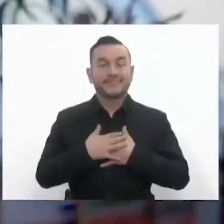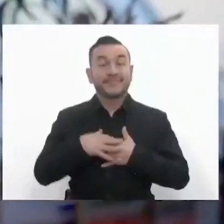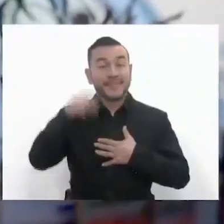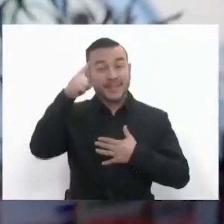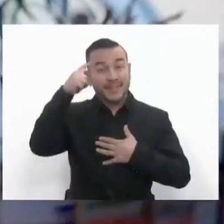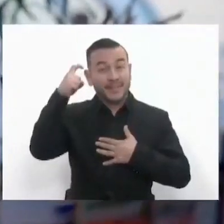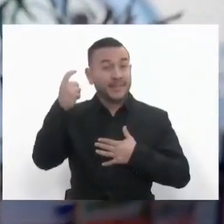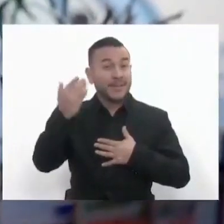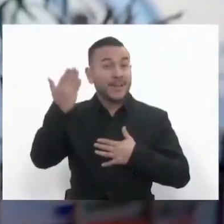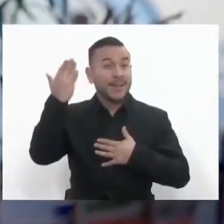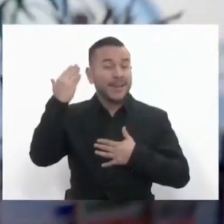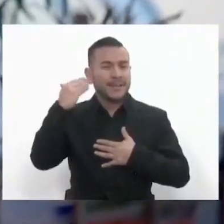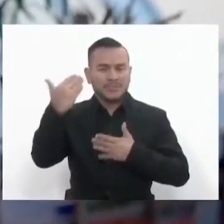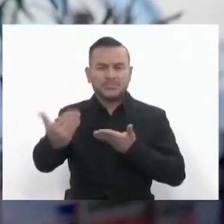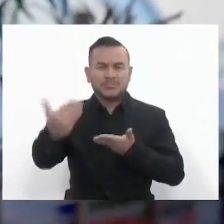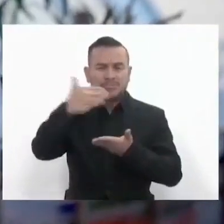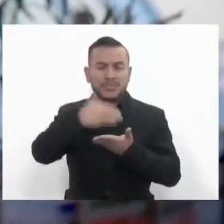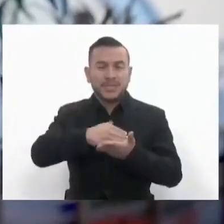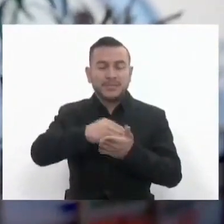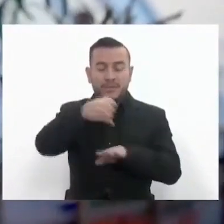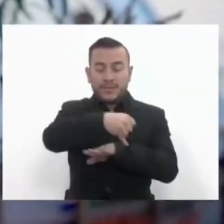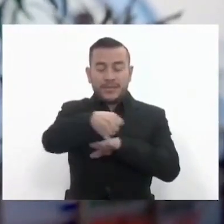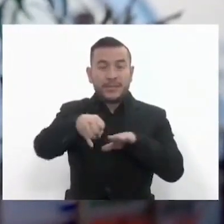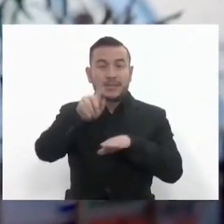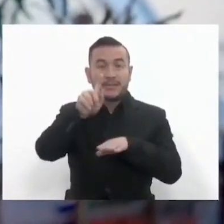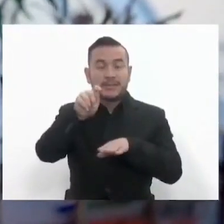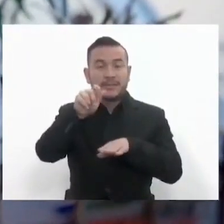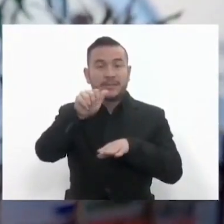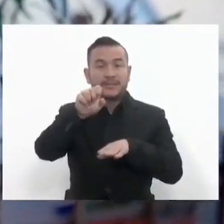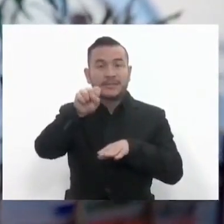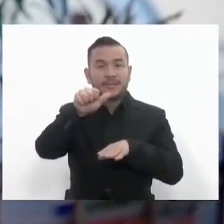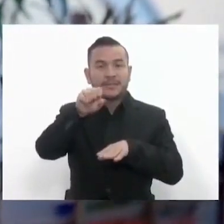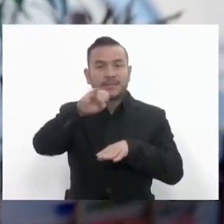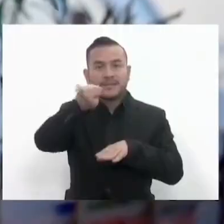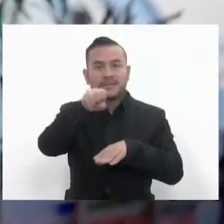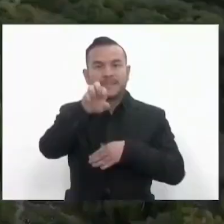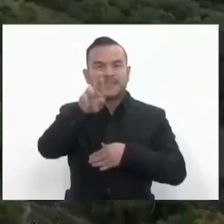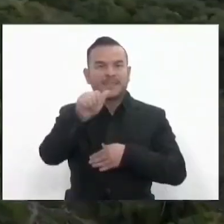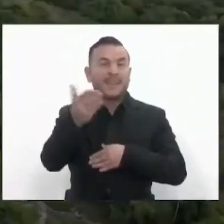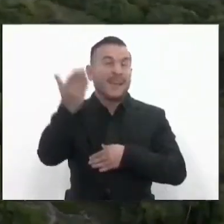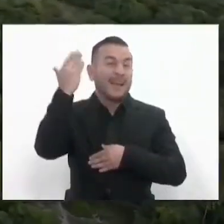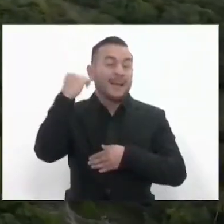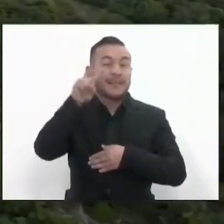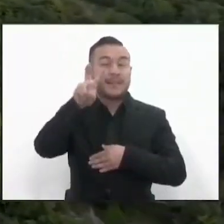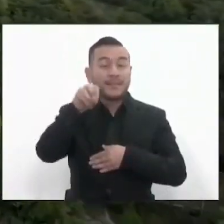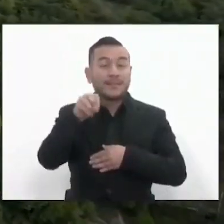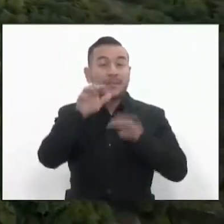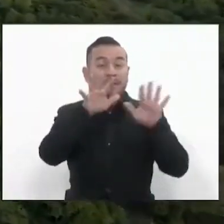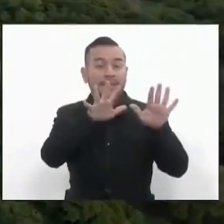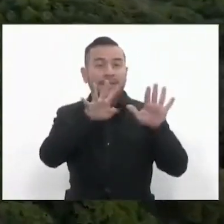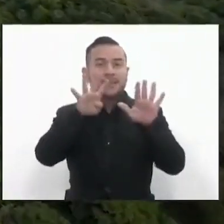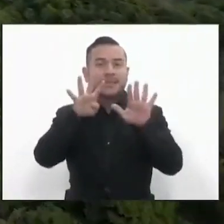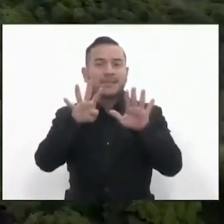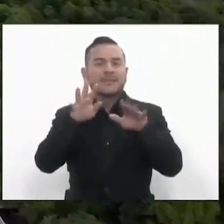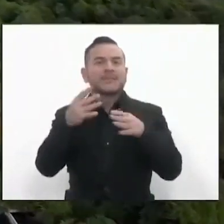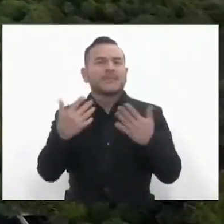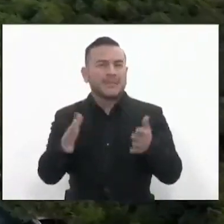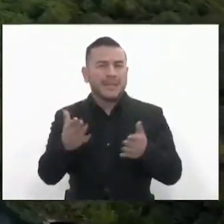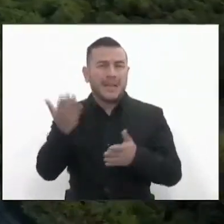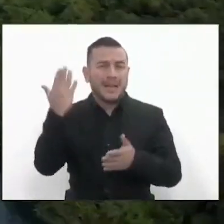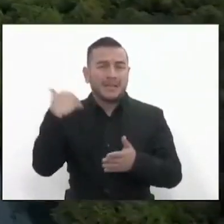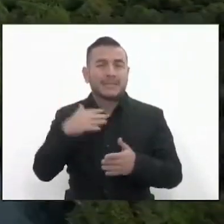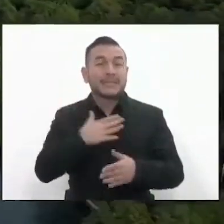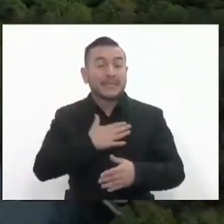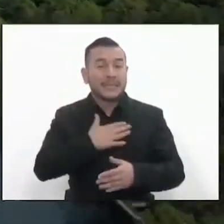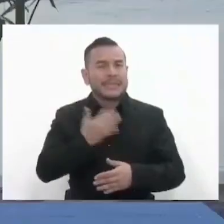Yo recuerdo cuando vinimos acá a la isla Tasajera en el 2018 y vimos que había muchas necesidades, todavía hay